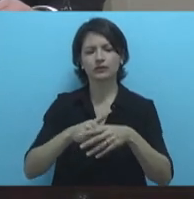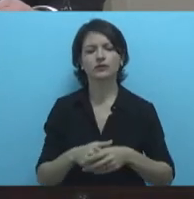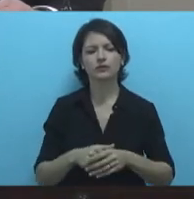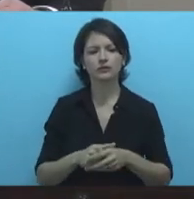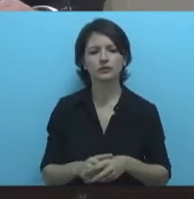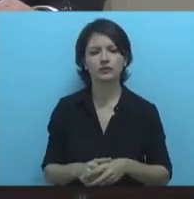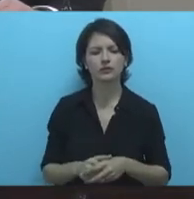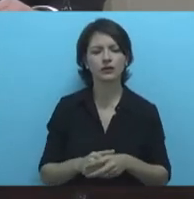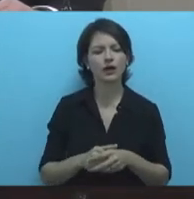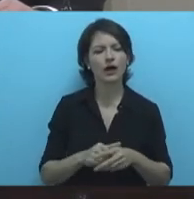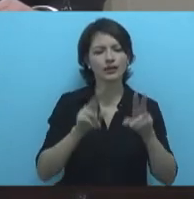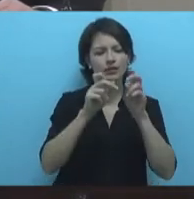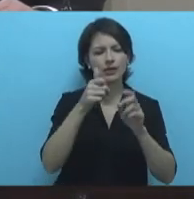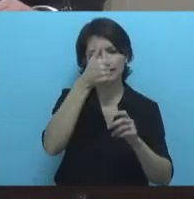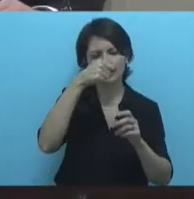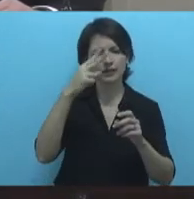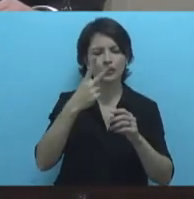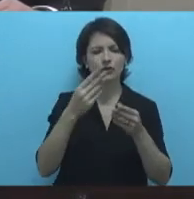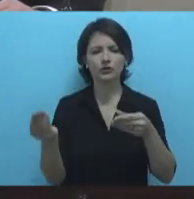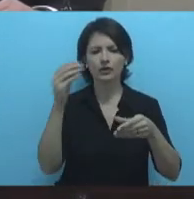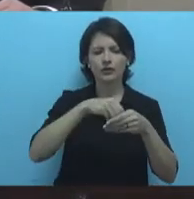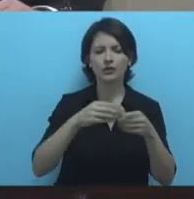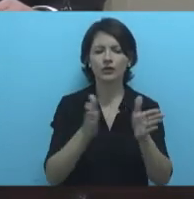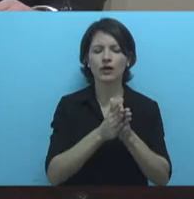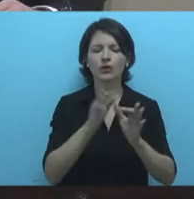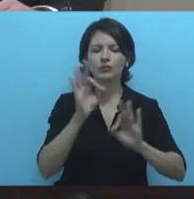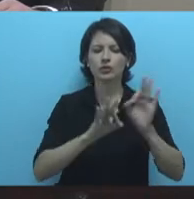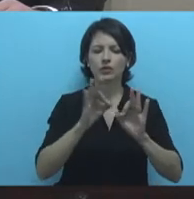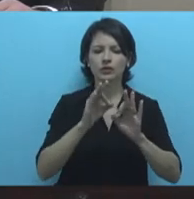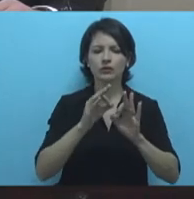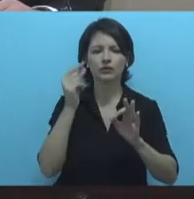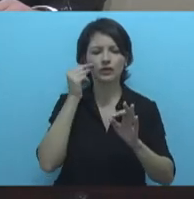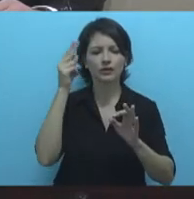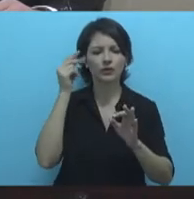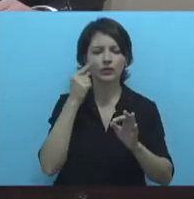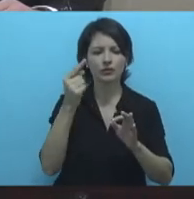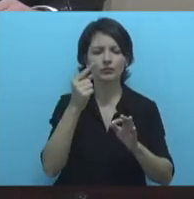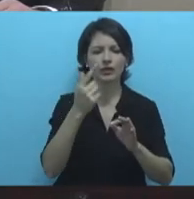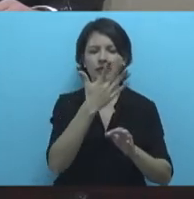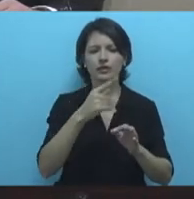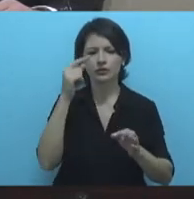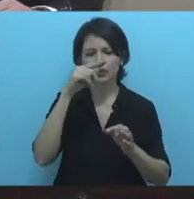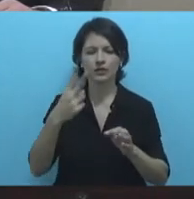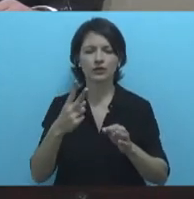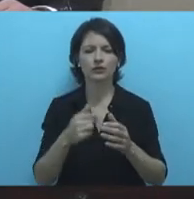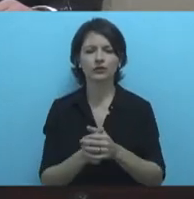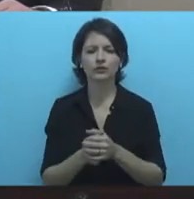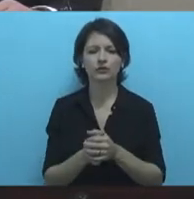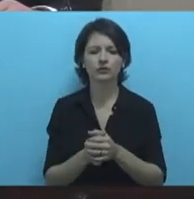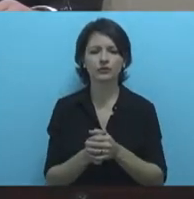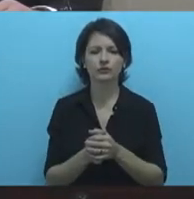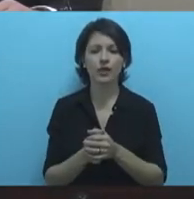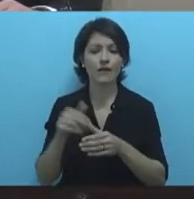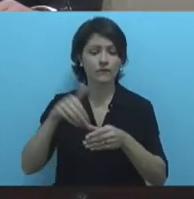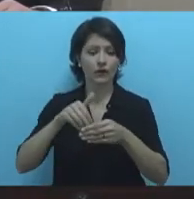va a ser adjuntado al proyecto 39.372 que se va a votar en el orden del día el punto 65